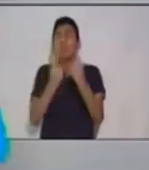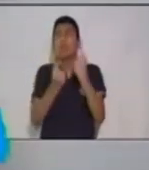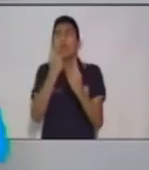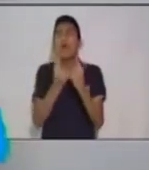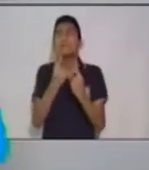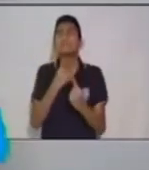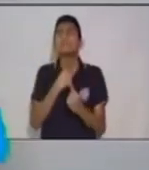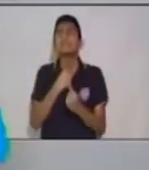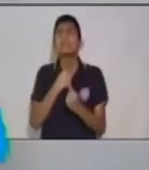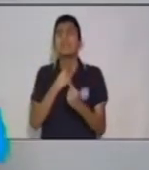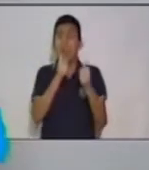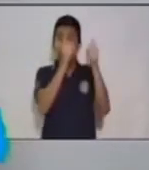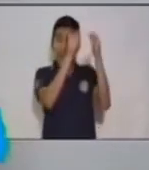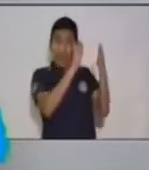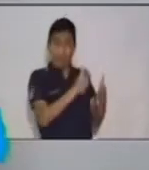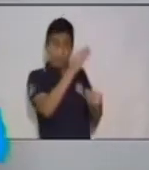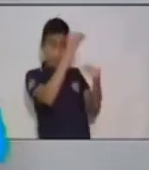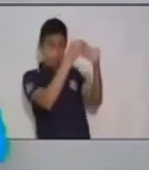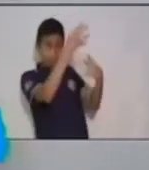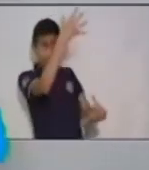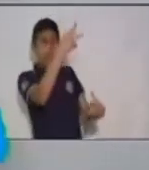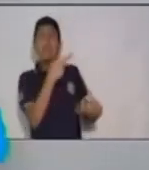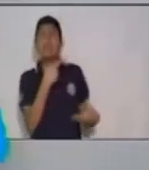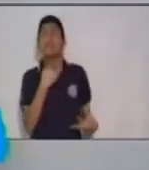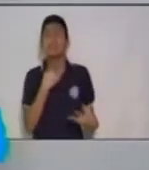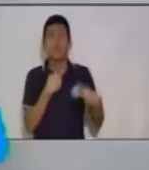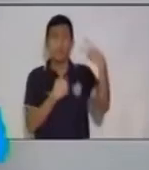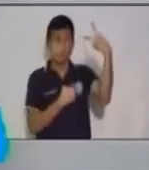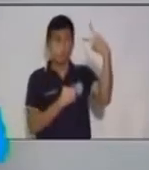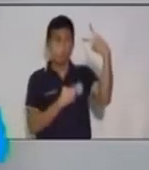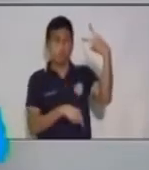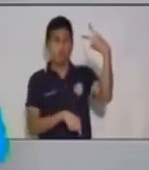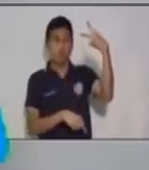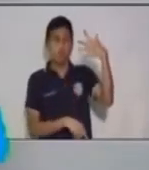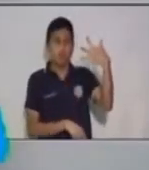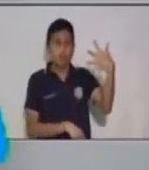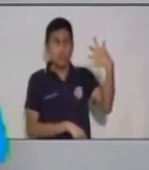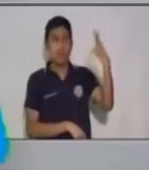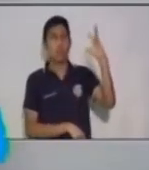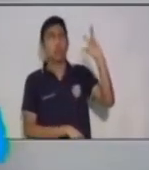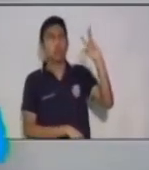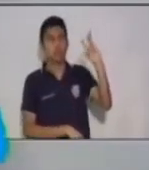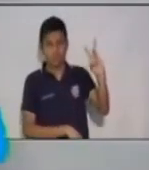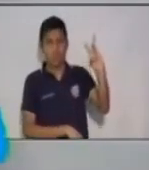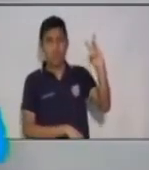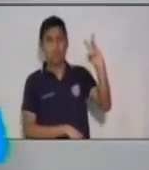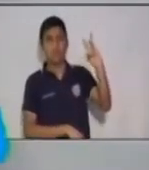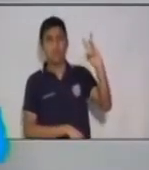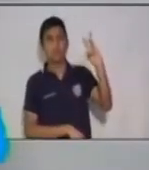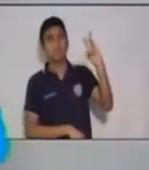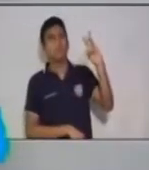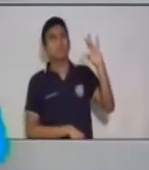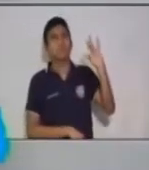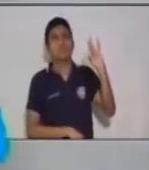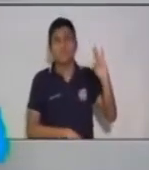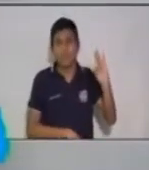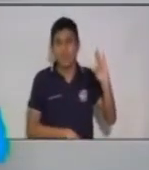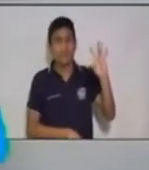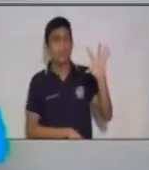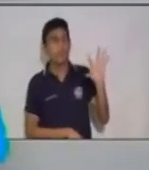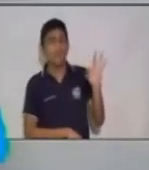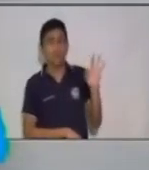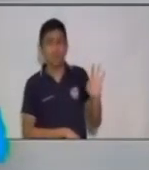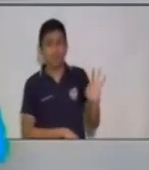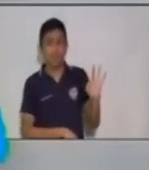les gusta la maratón? ¿Al número 2, al número 5, al número 6, al número 7, al número